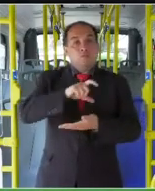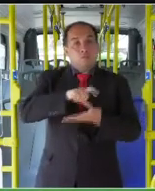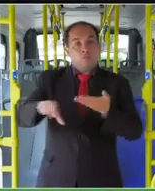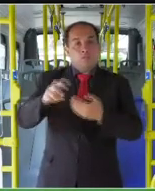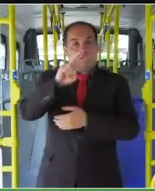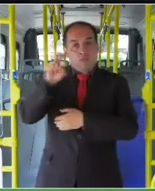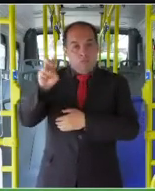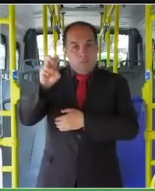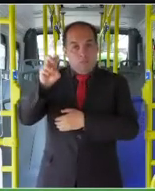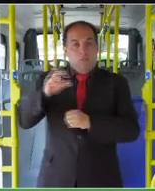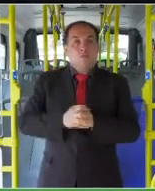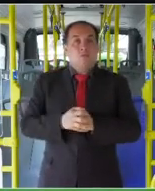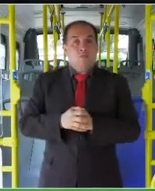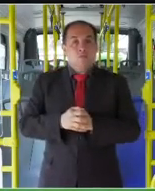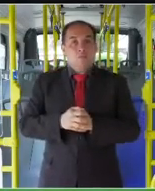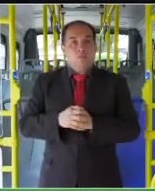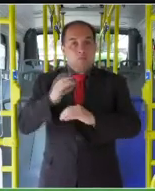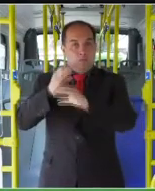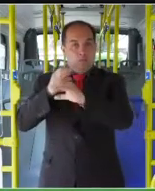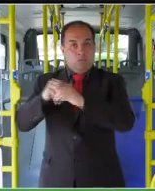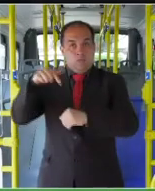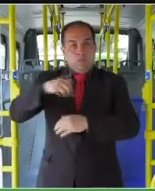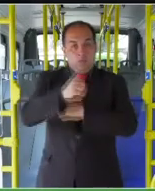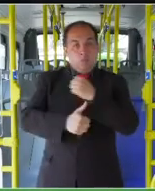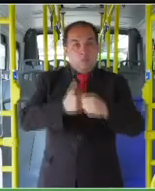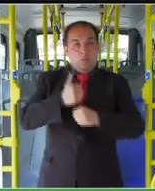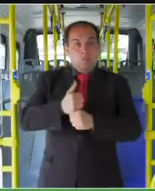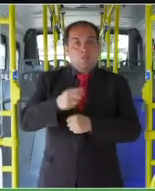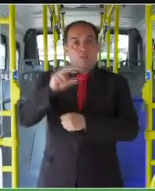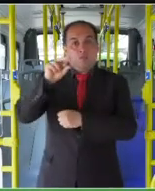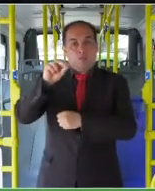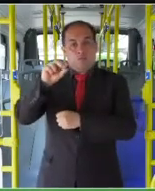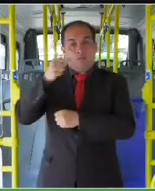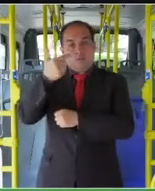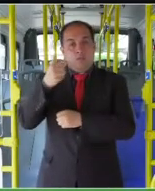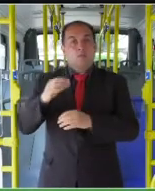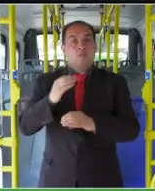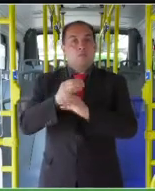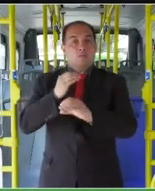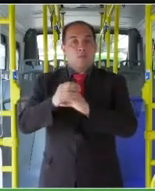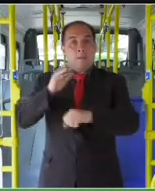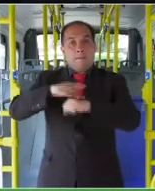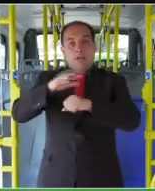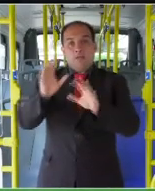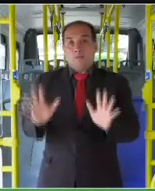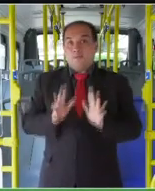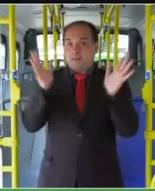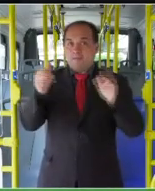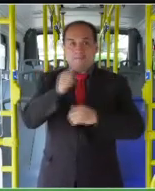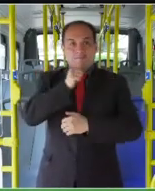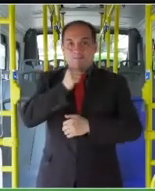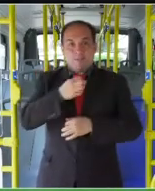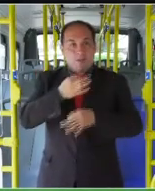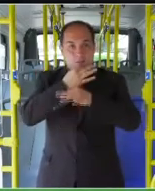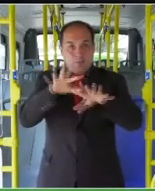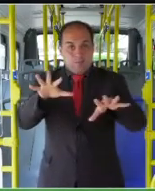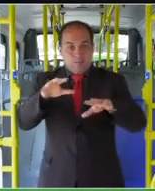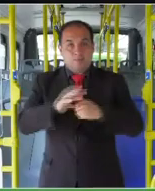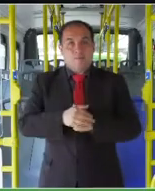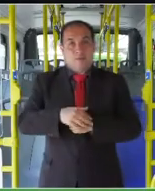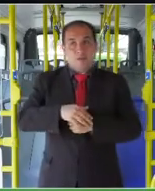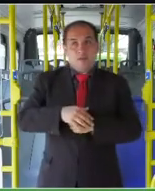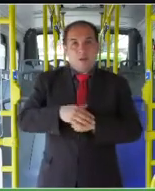200 unidades, en este año son 87 unidades, más una sorpresa que no anuncio, que en estos días